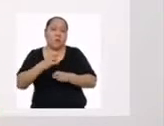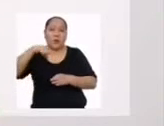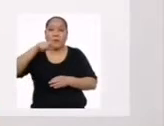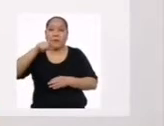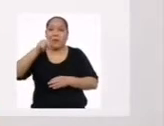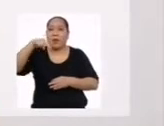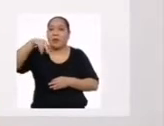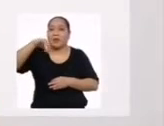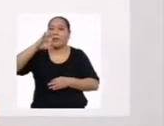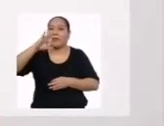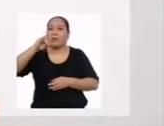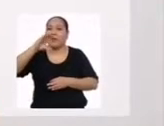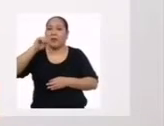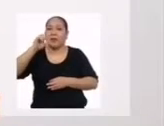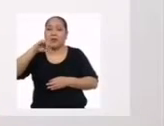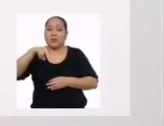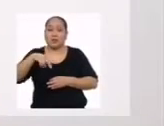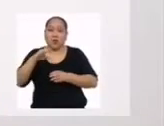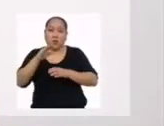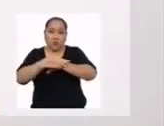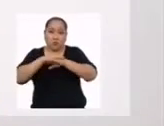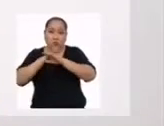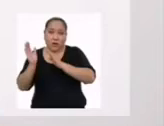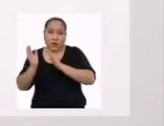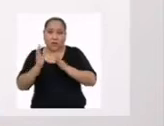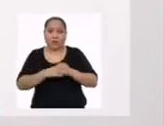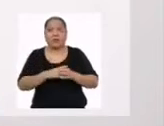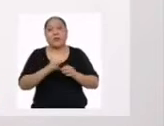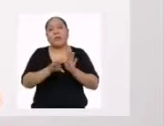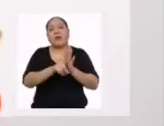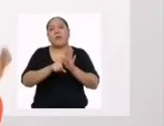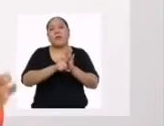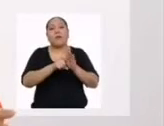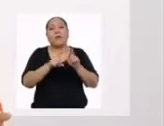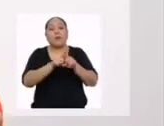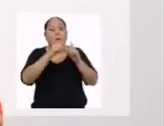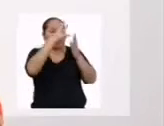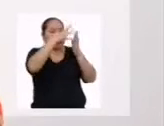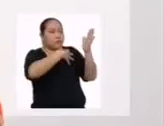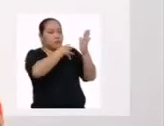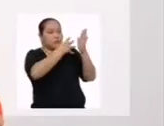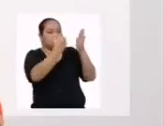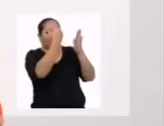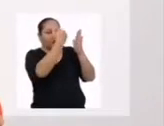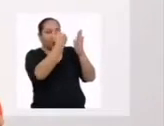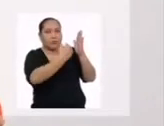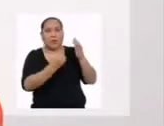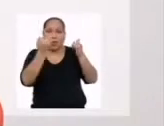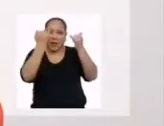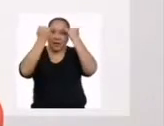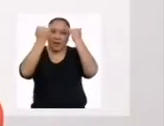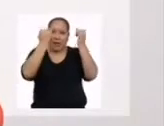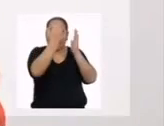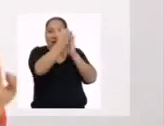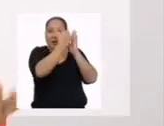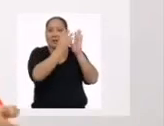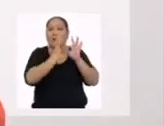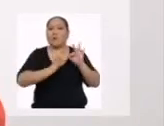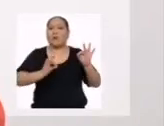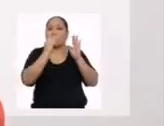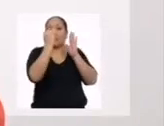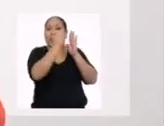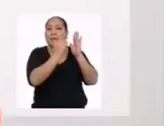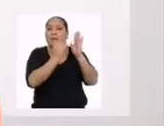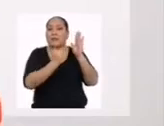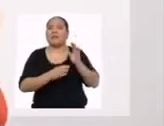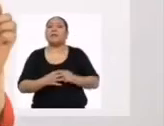escritura. Por ejemplo, también puedes hacer un esquema de ideas principales y ordenarlas como si fuese el índice al inicio del libro. También